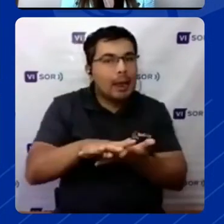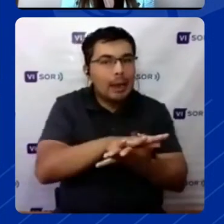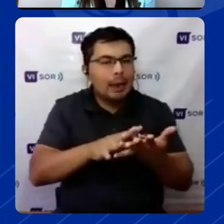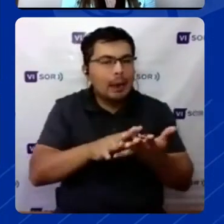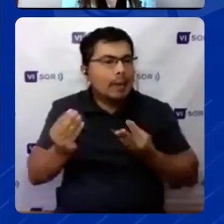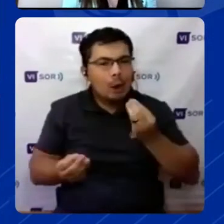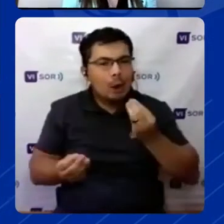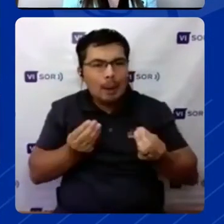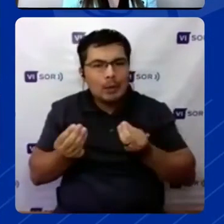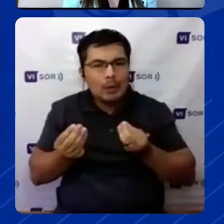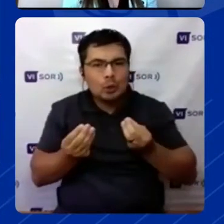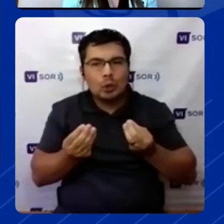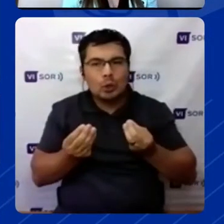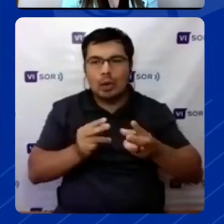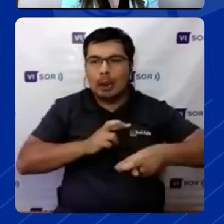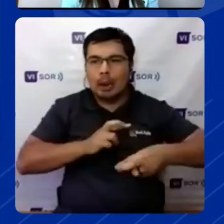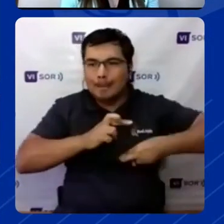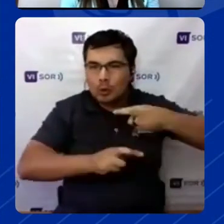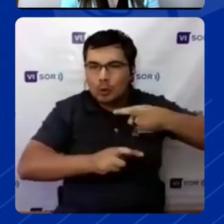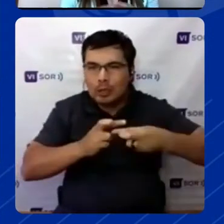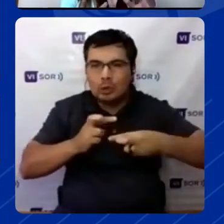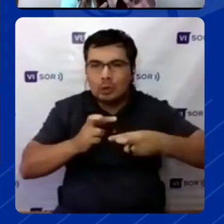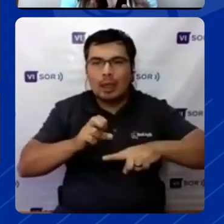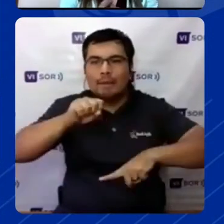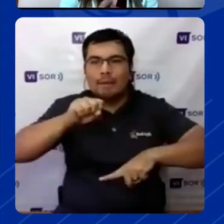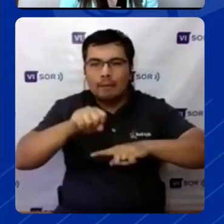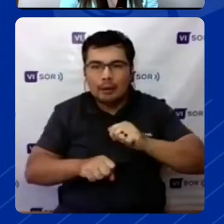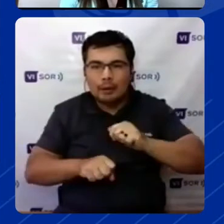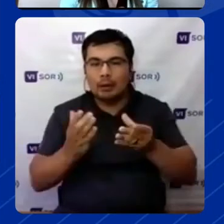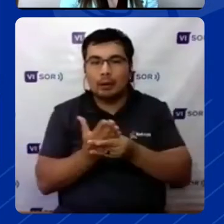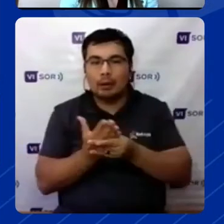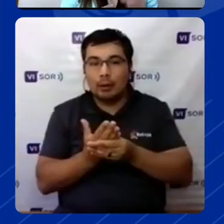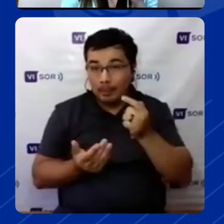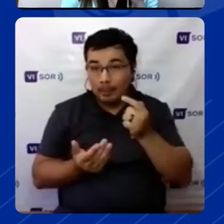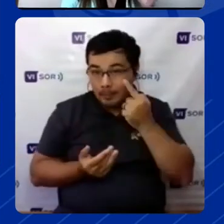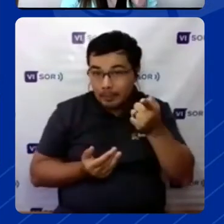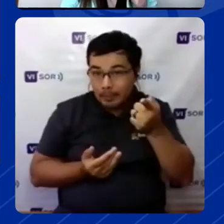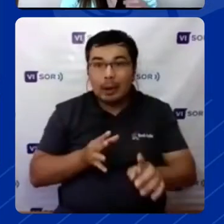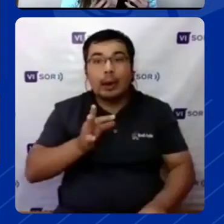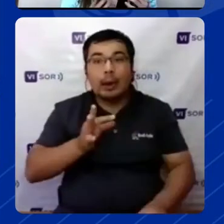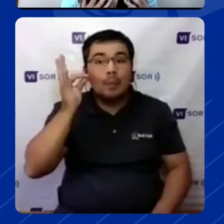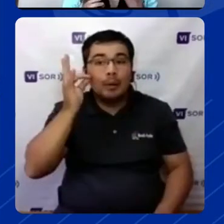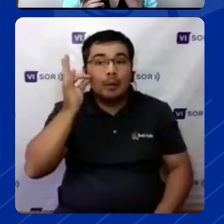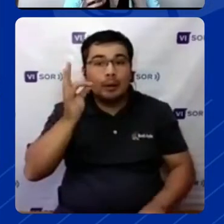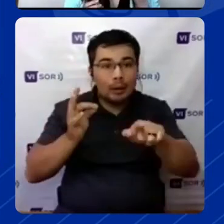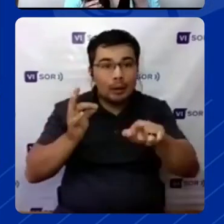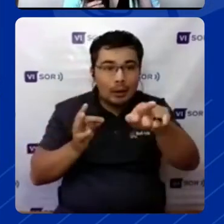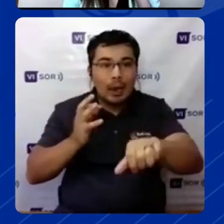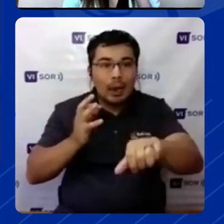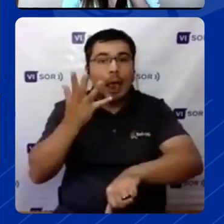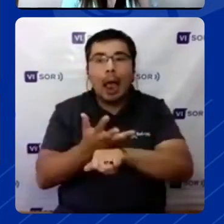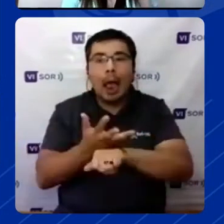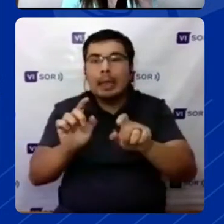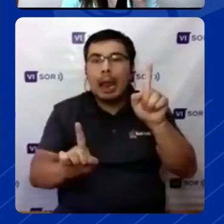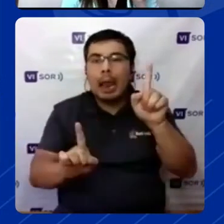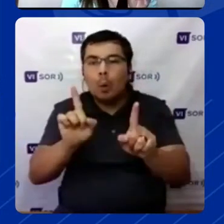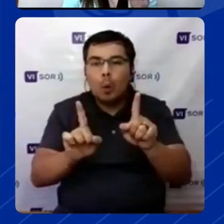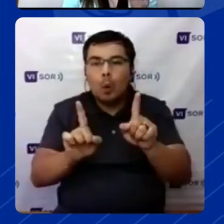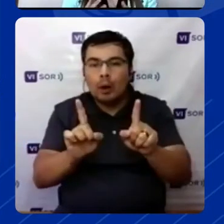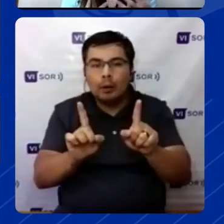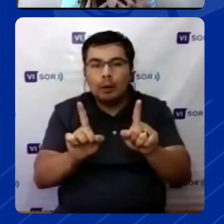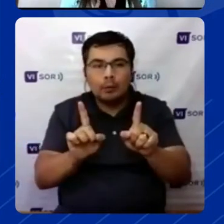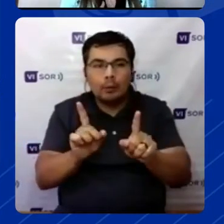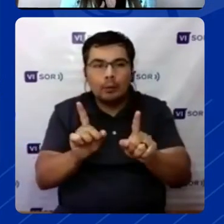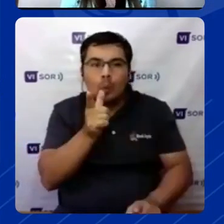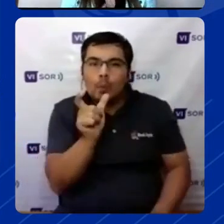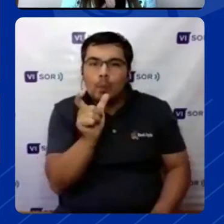validación de este documento. En amarillo vemos que hay algunos, en el fondo cada pedacito amarillo es